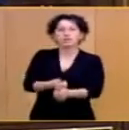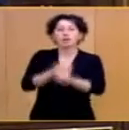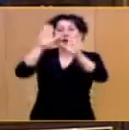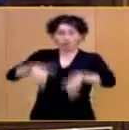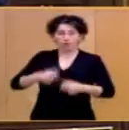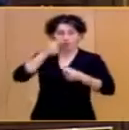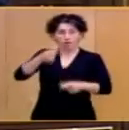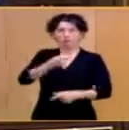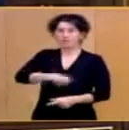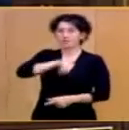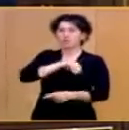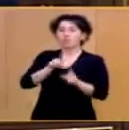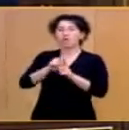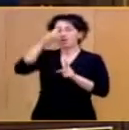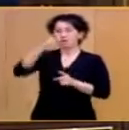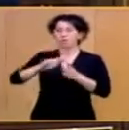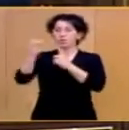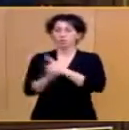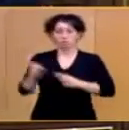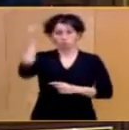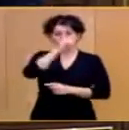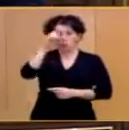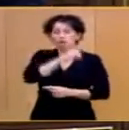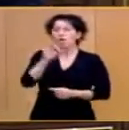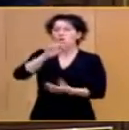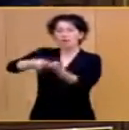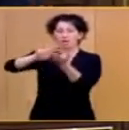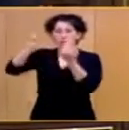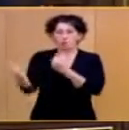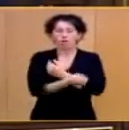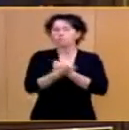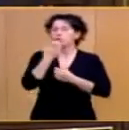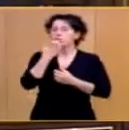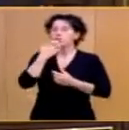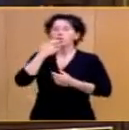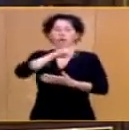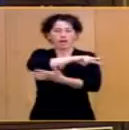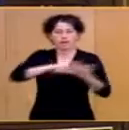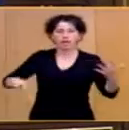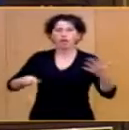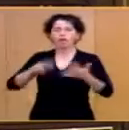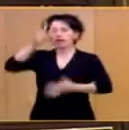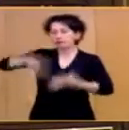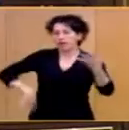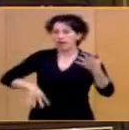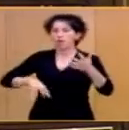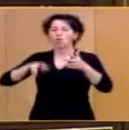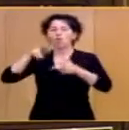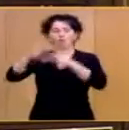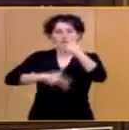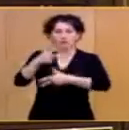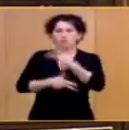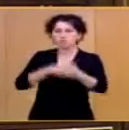asume realmente la pluralidad. No se asume realmente que el gallego, el catalán y el vasco también son lenguas con estatus oficial.